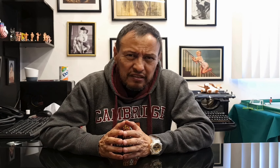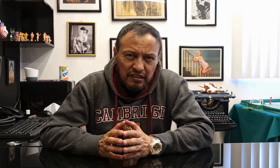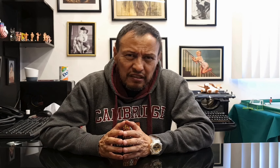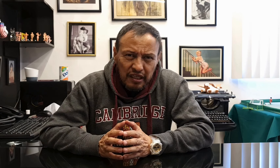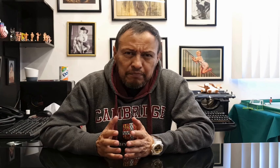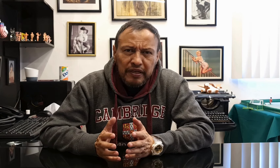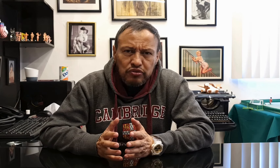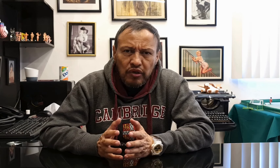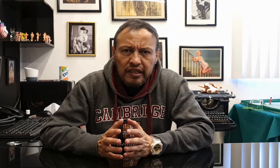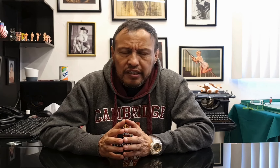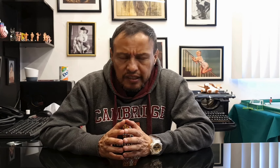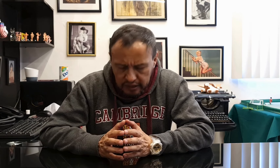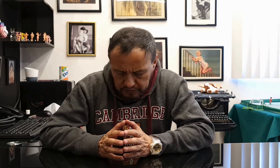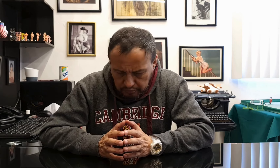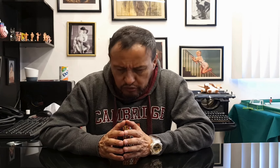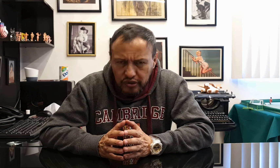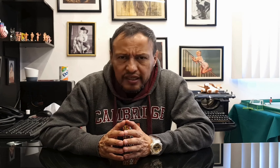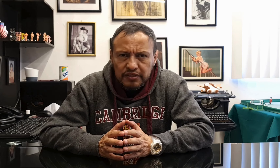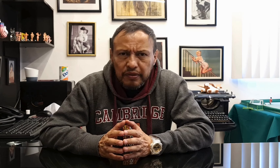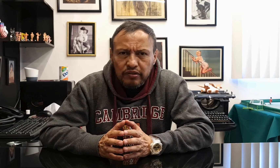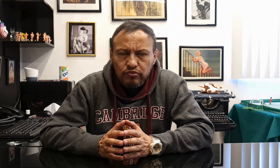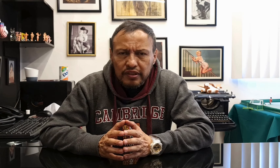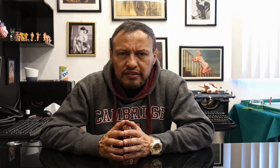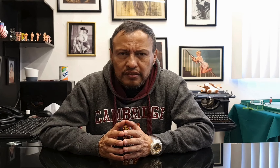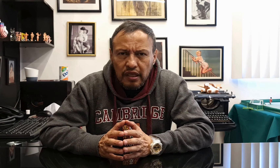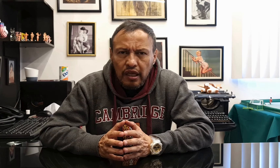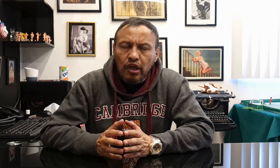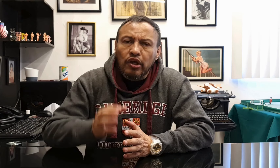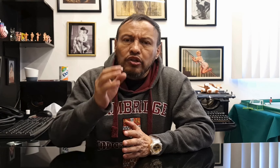ser el personaje que responda a las